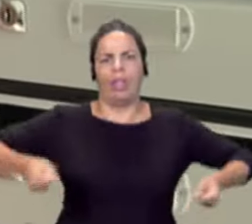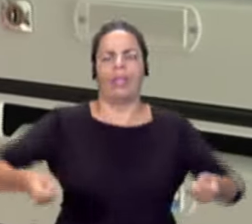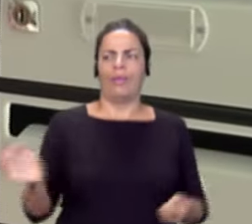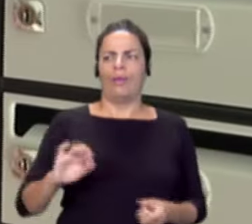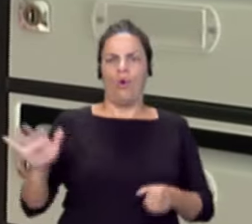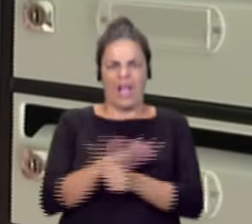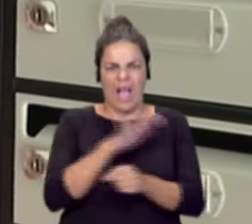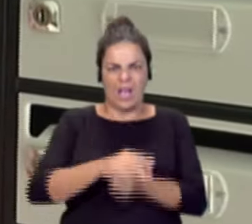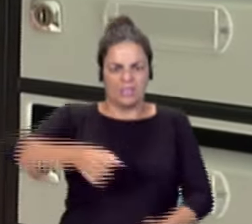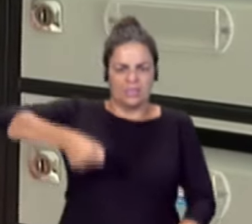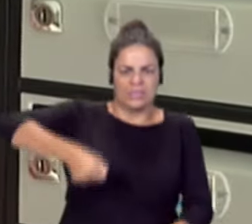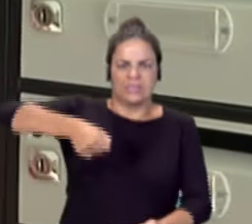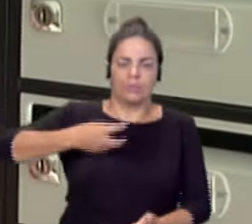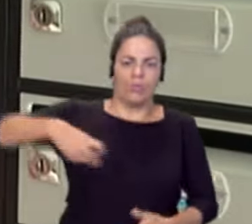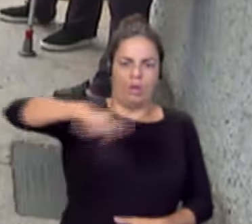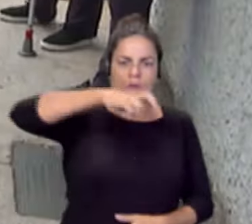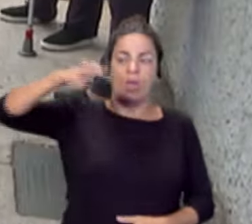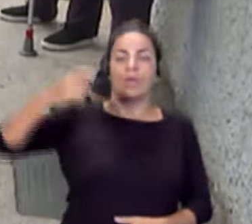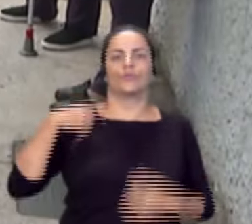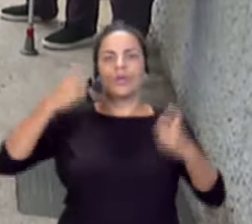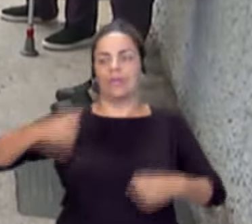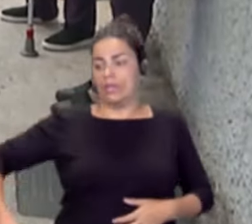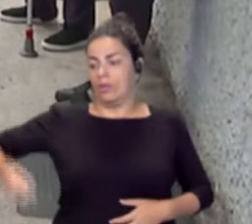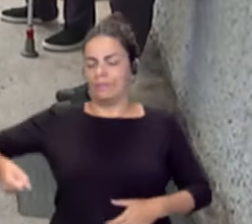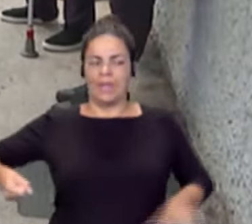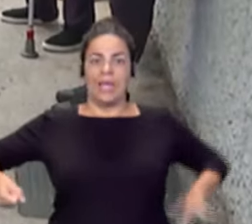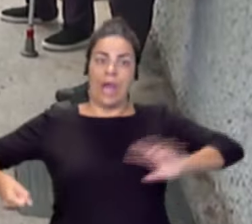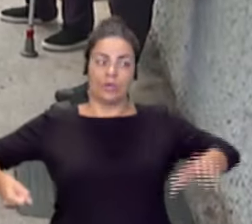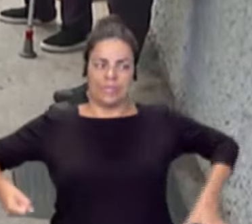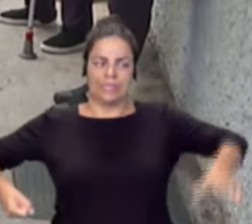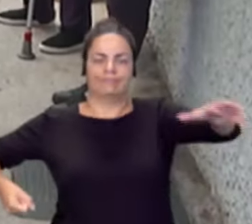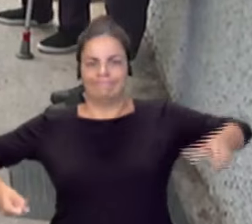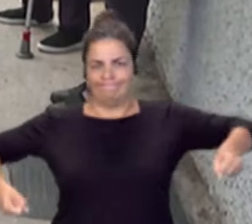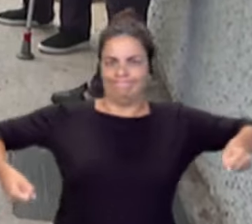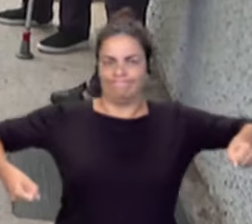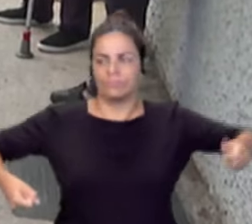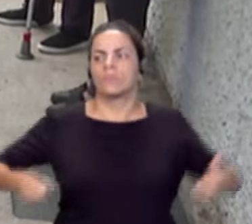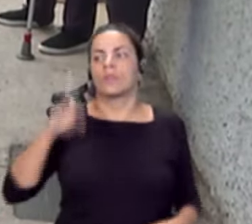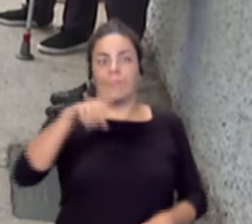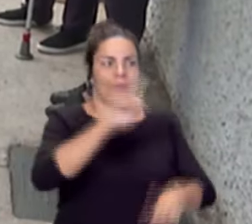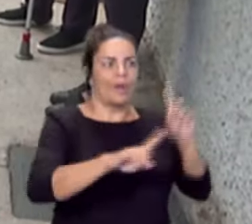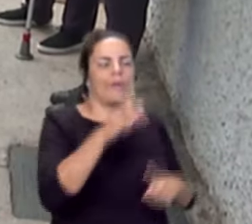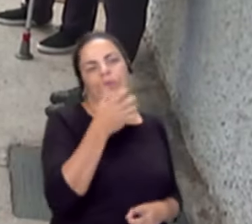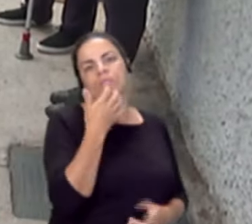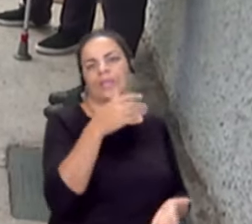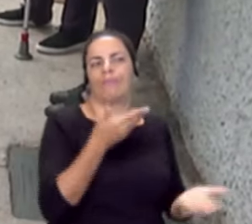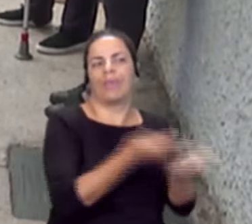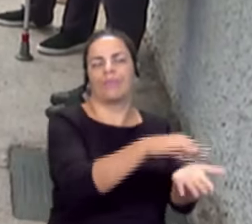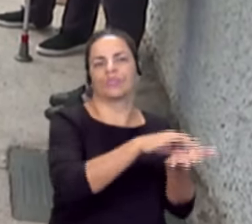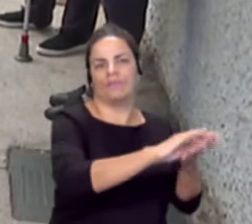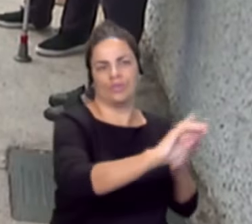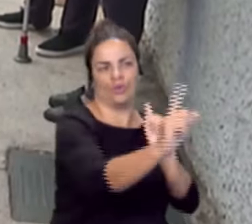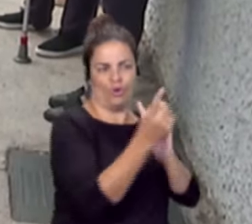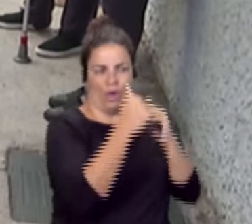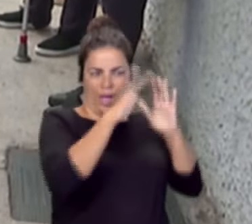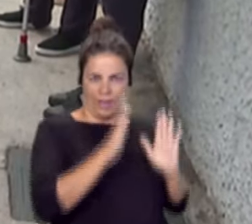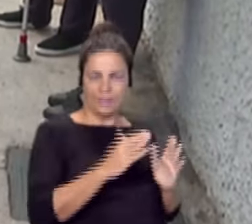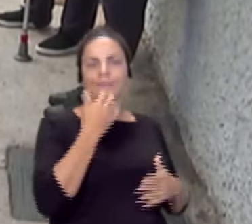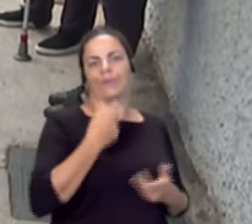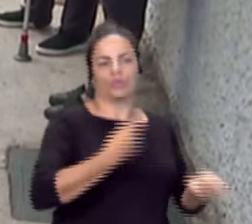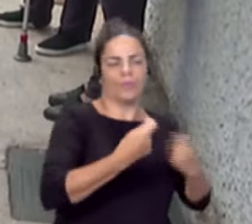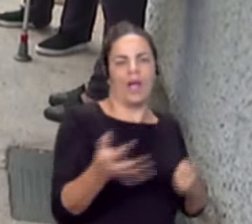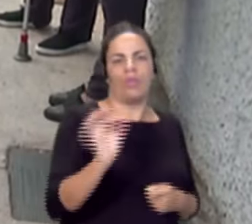procuro llevar todos los paquetes en una mano y agarrarme. Luego tenemos el problema que si hacemos un servicio a domicilio, de supermercado, del butano, llegan hasta el piso